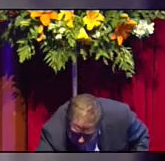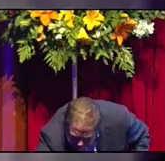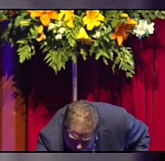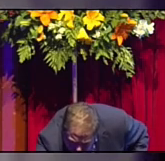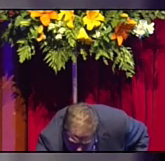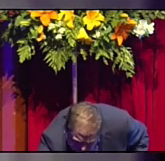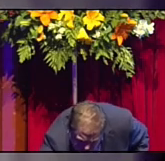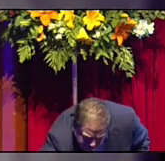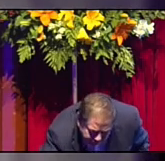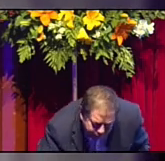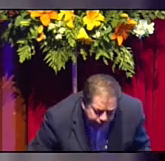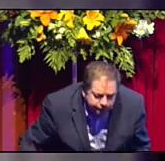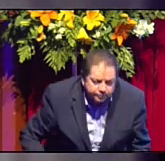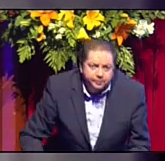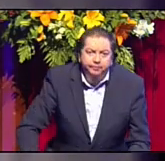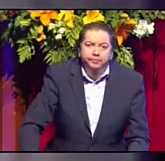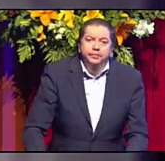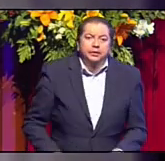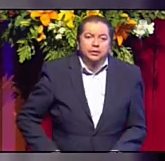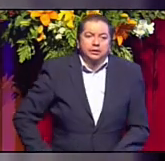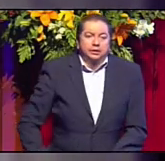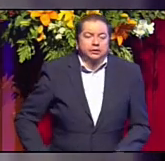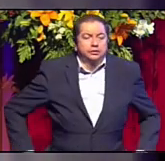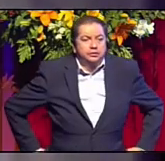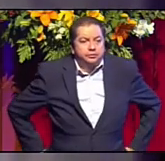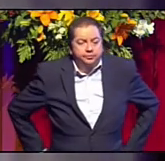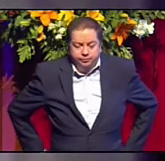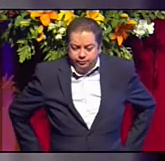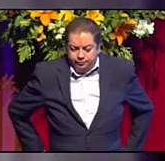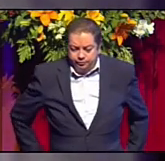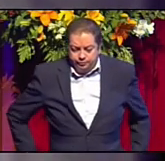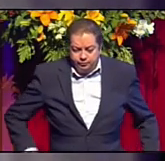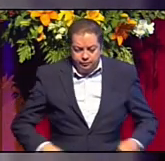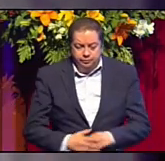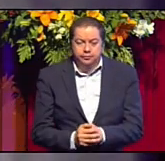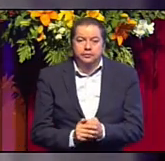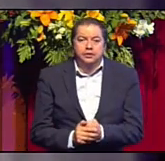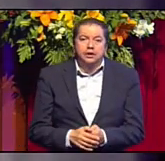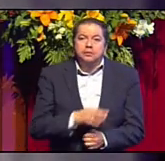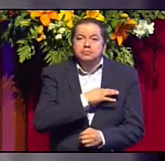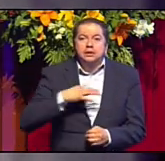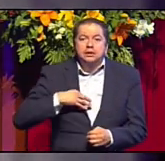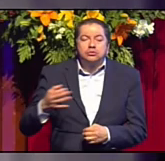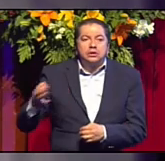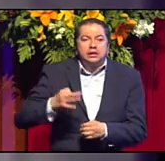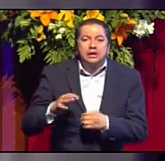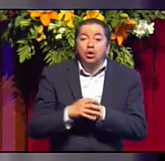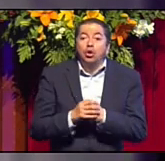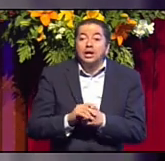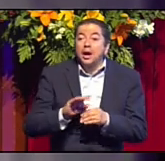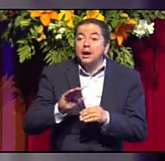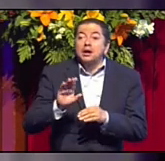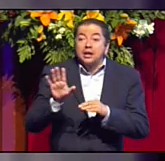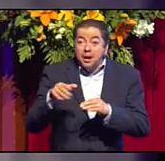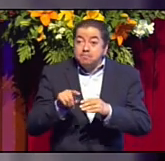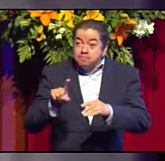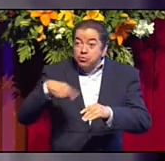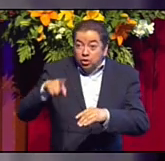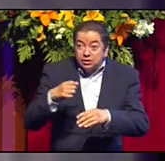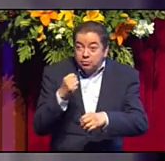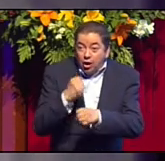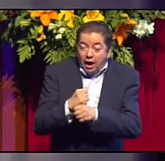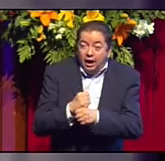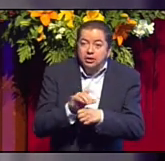recursos sectoriales. Y el Ministerio de Obras Públicas tiene que financiarlo. Y el ministro nos indicó que a más tardar el próximo año empezaba el